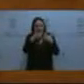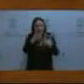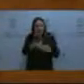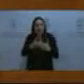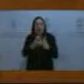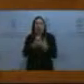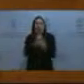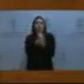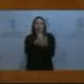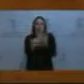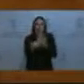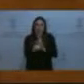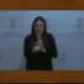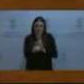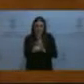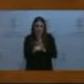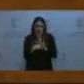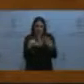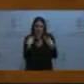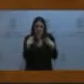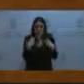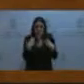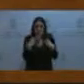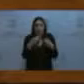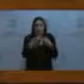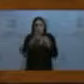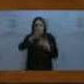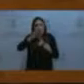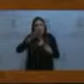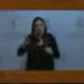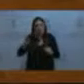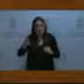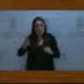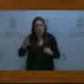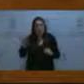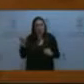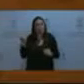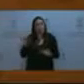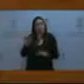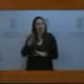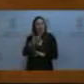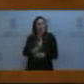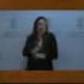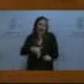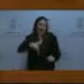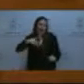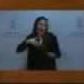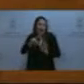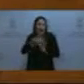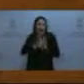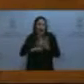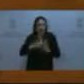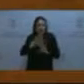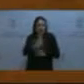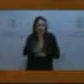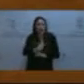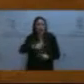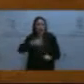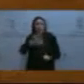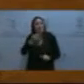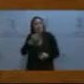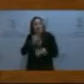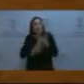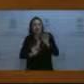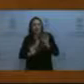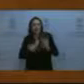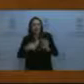el fraude fiscal. De hecho, el Grupo Parlamentario Popular ya presentó medidas en términos generales y otras más concretas. Hicimos